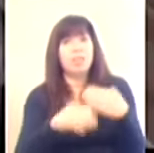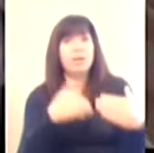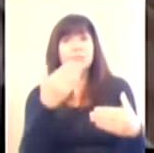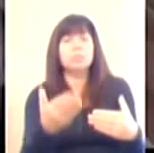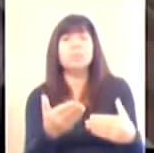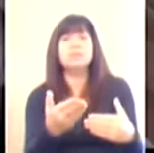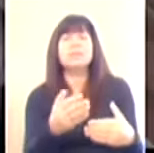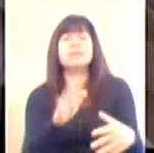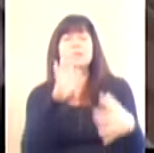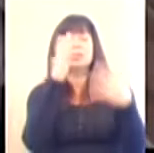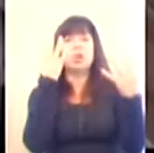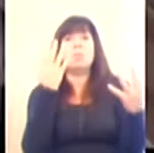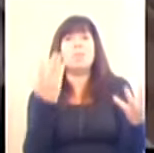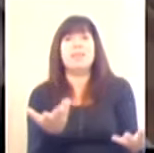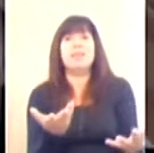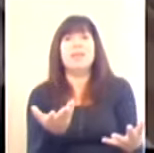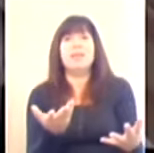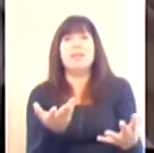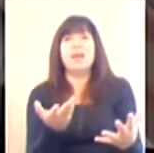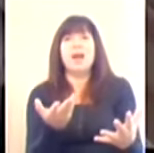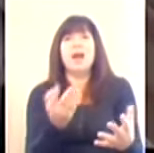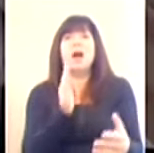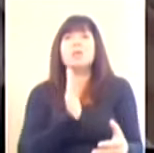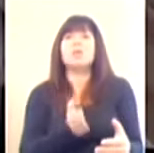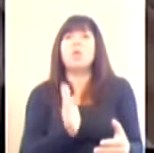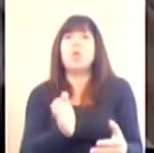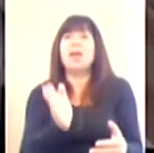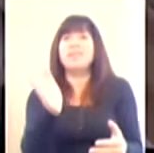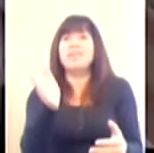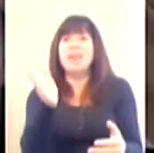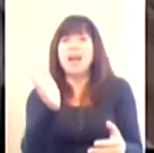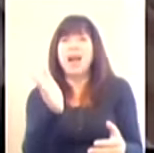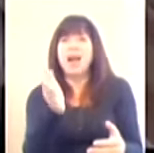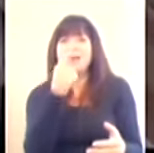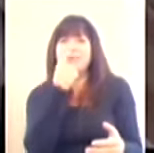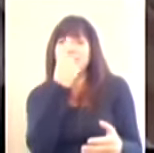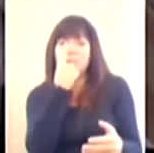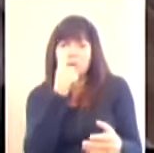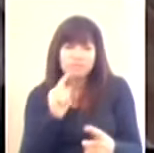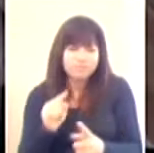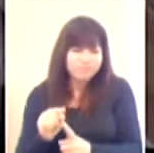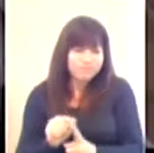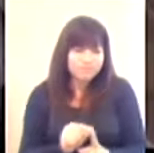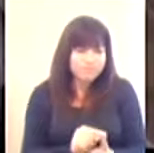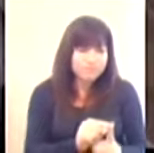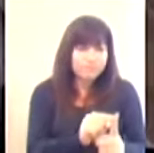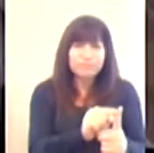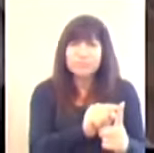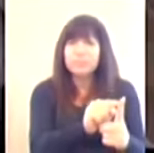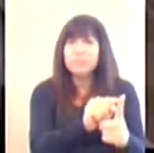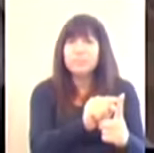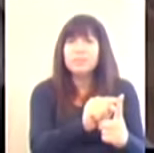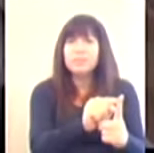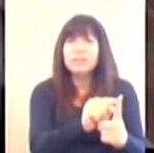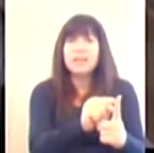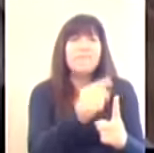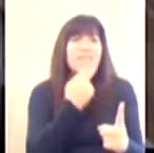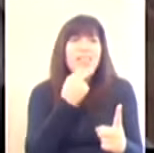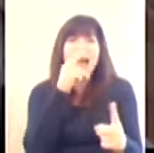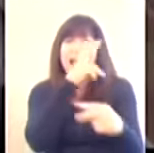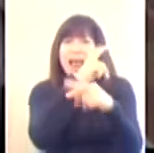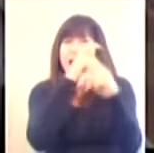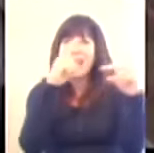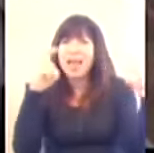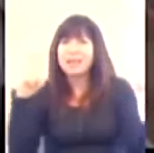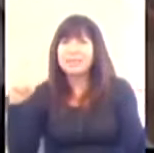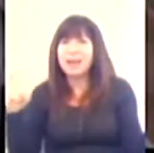me llama la atención, por ejemplo, que todavía si vemos la trayectoria de esa electrificación, esa vida eléctrica, de